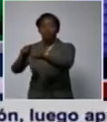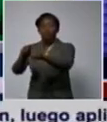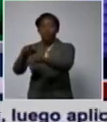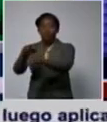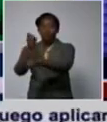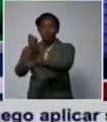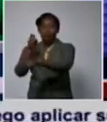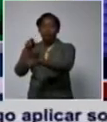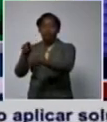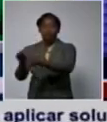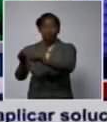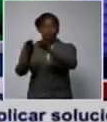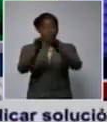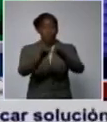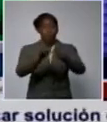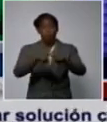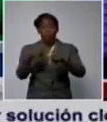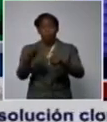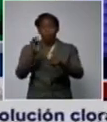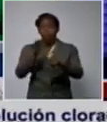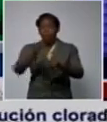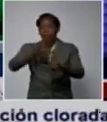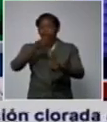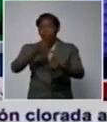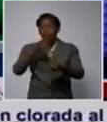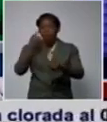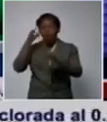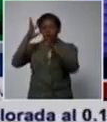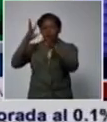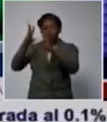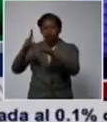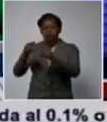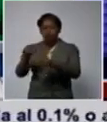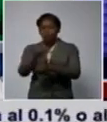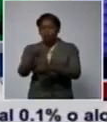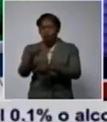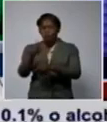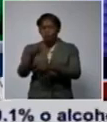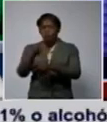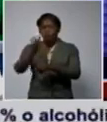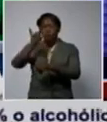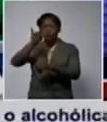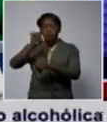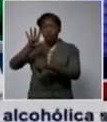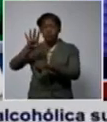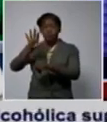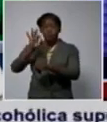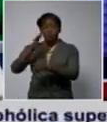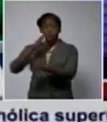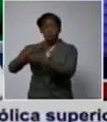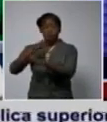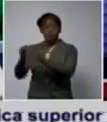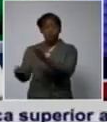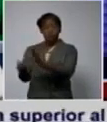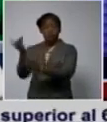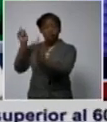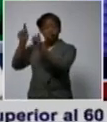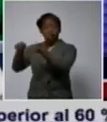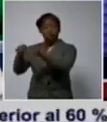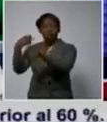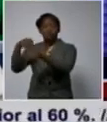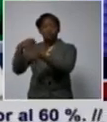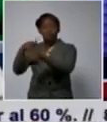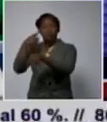que el 95,6% de todos los casos que salen en Cuba sale de aquí, pues el hecho de tenerlos